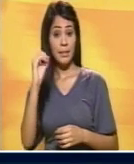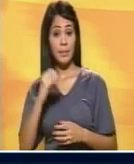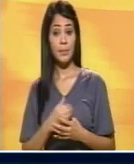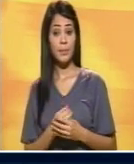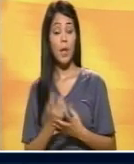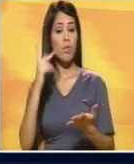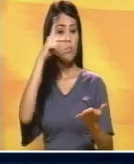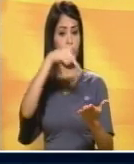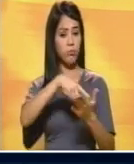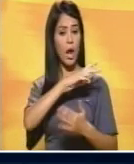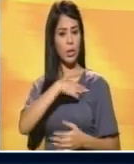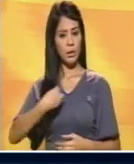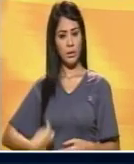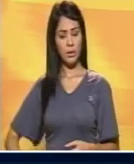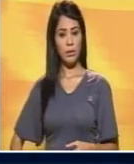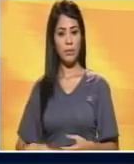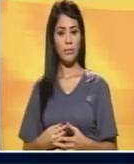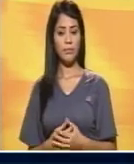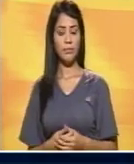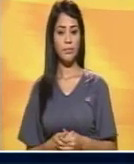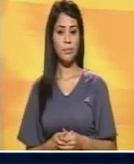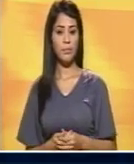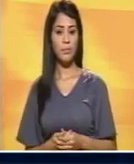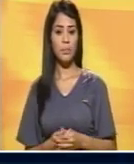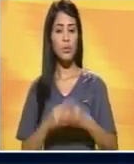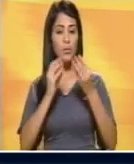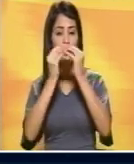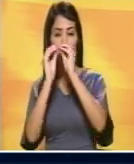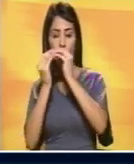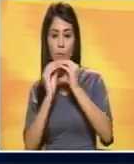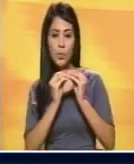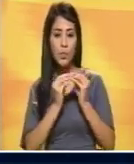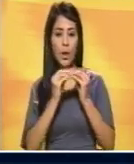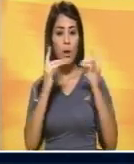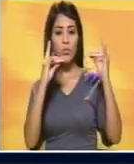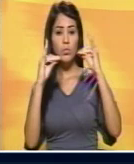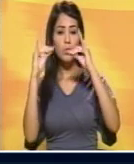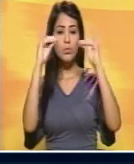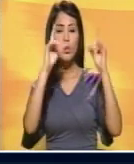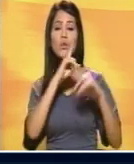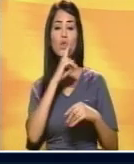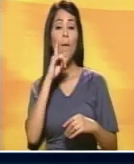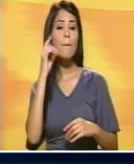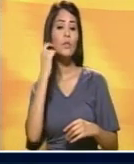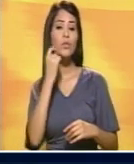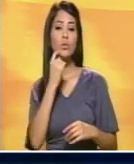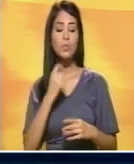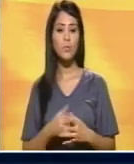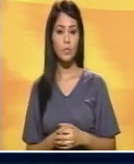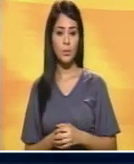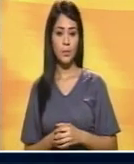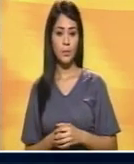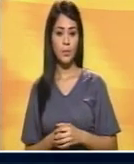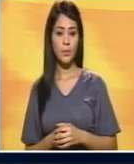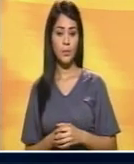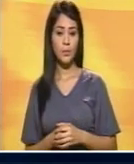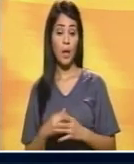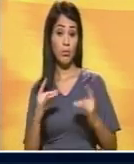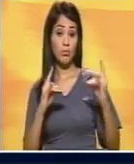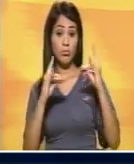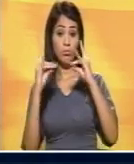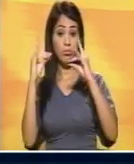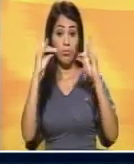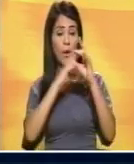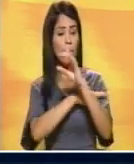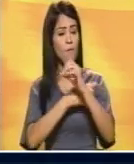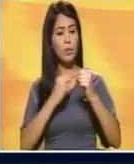a China y estuvieron armando el satélite Sucre. Es un satélite que lleva el esfuerzo,